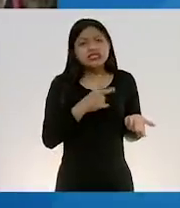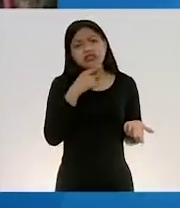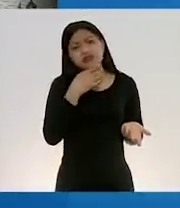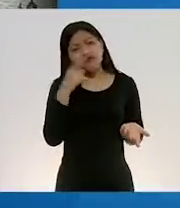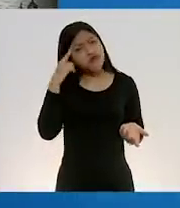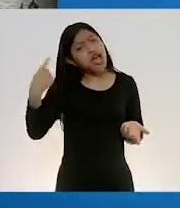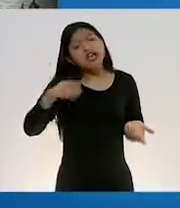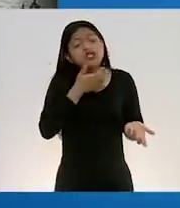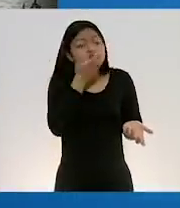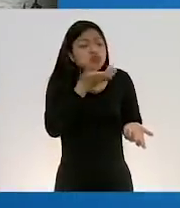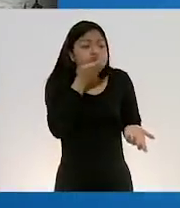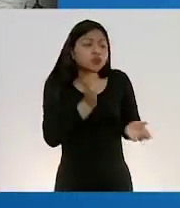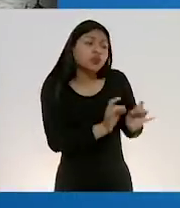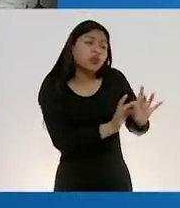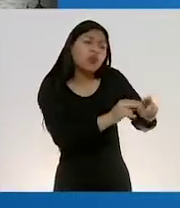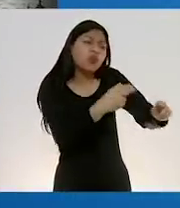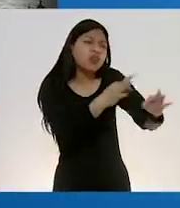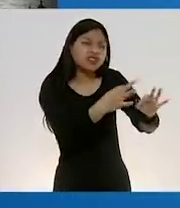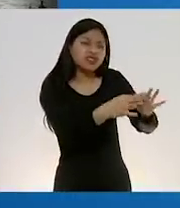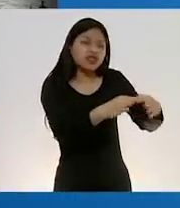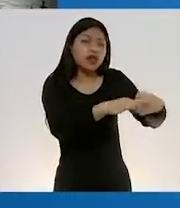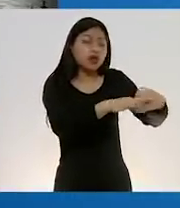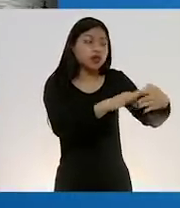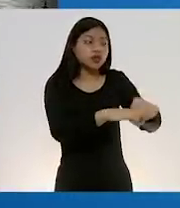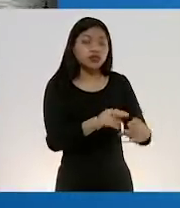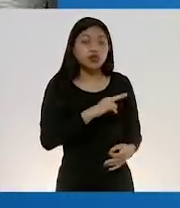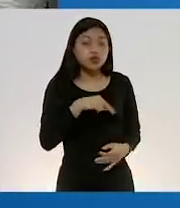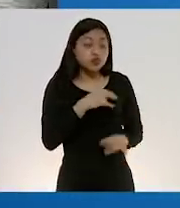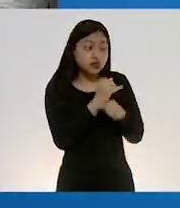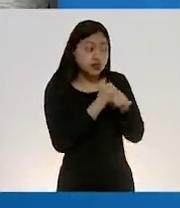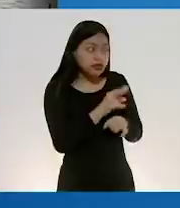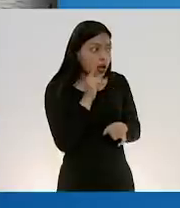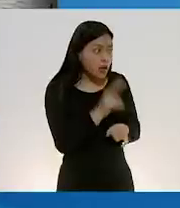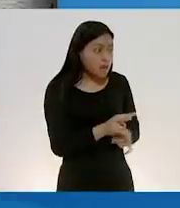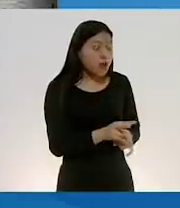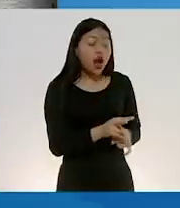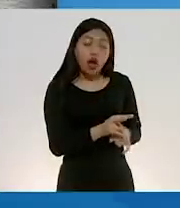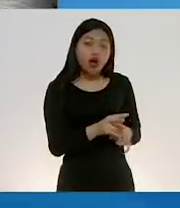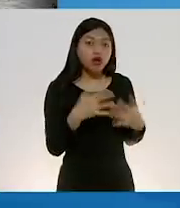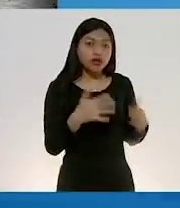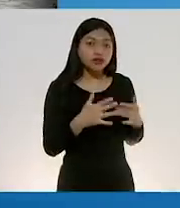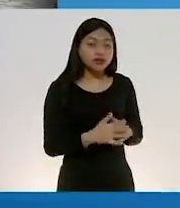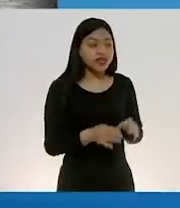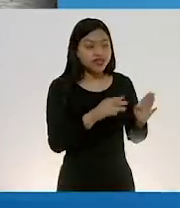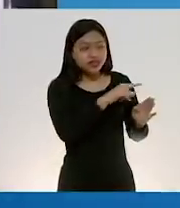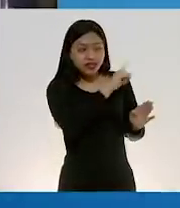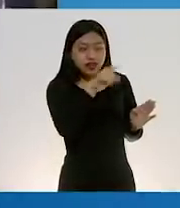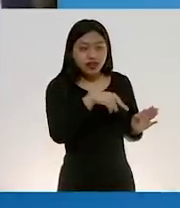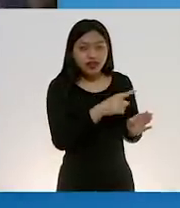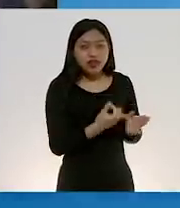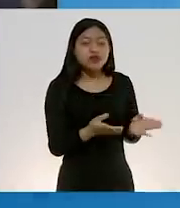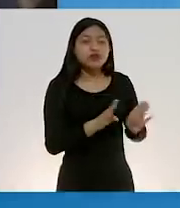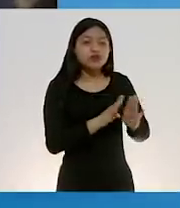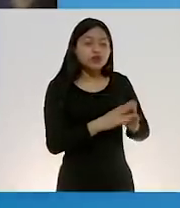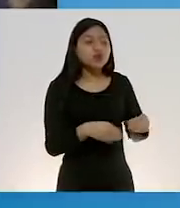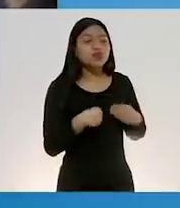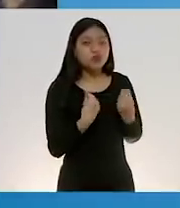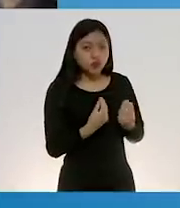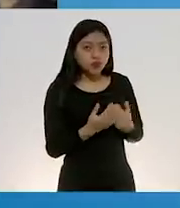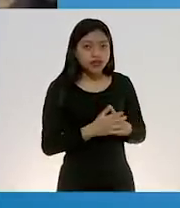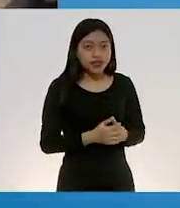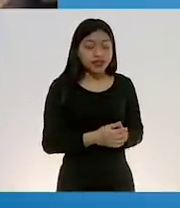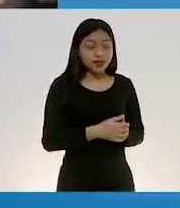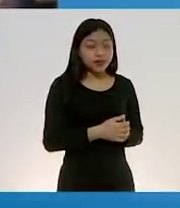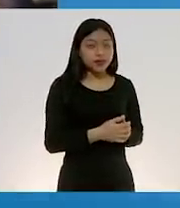más espontáneas que parezcan, siempre se dan dentro del marco de un orden preestablecido, aunque no inmutable. De acuerdo a